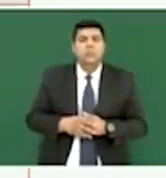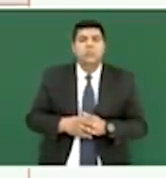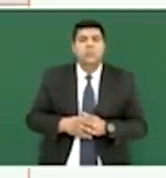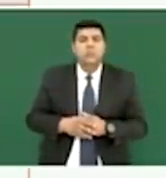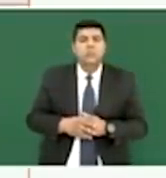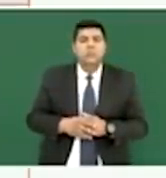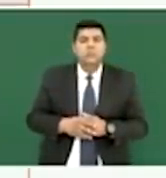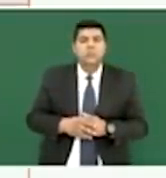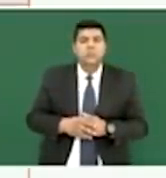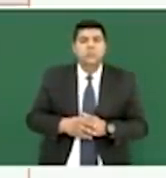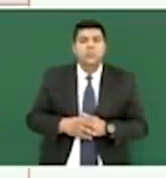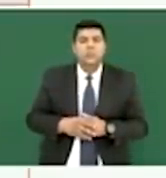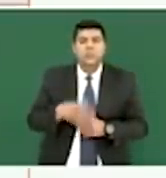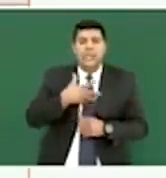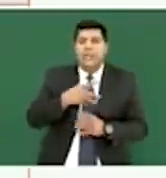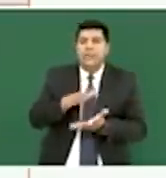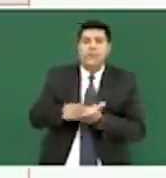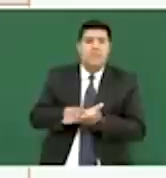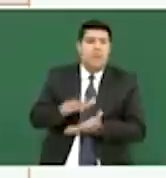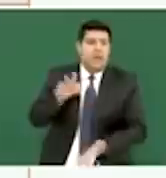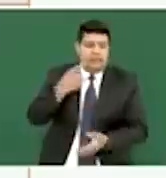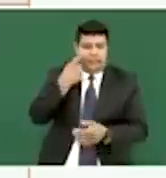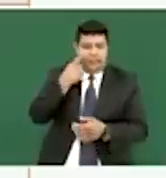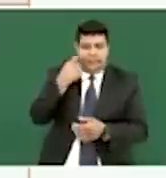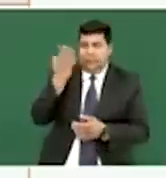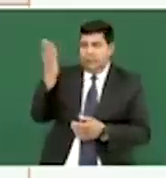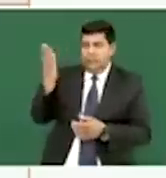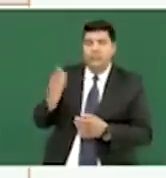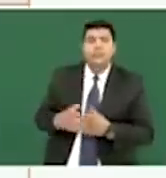Tenemos la mayoría. Y tiene que ver,